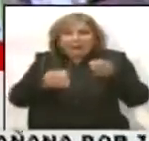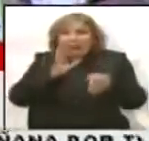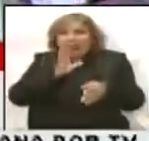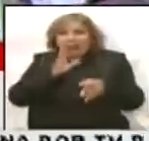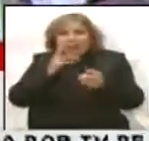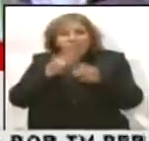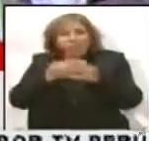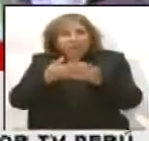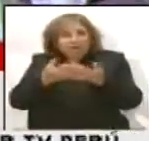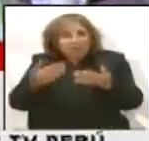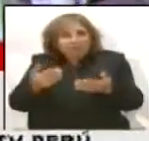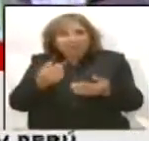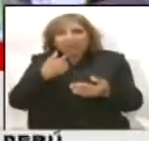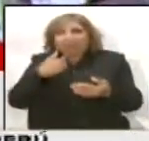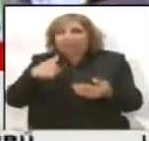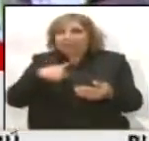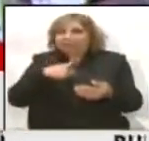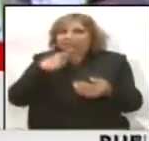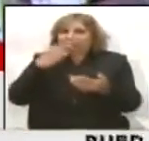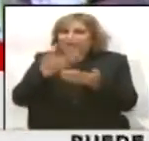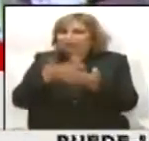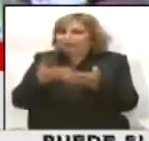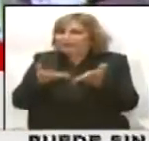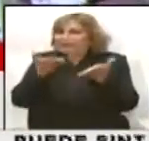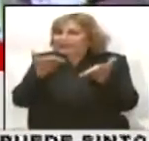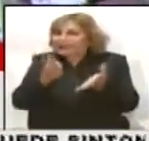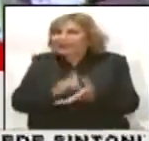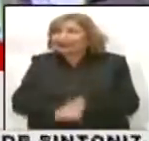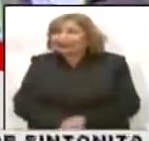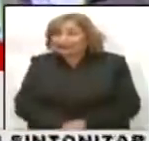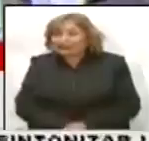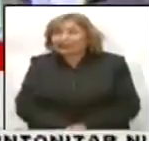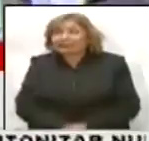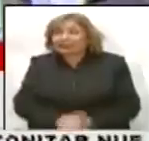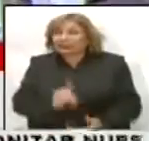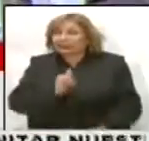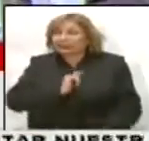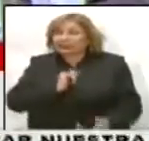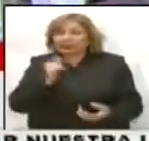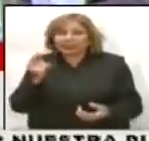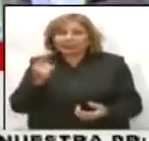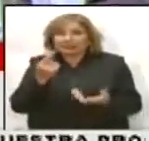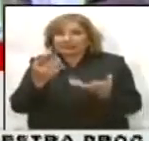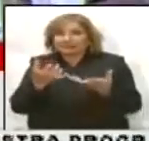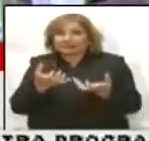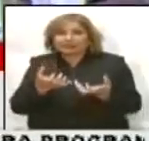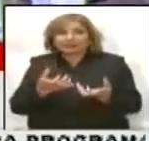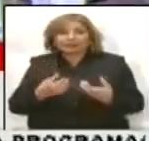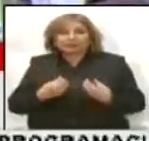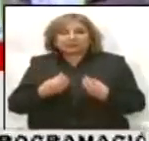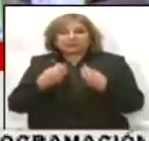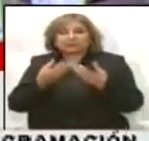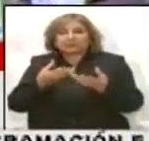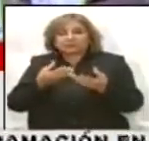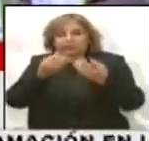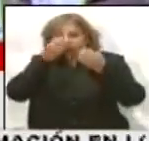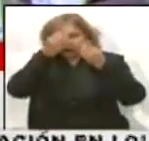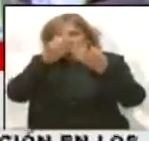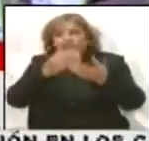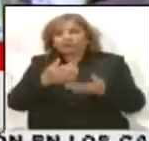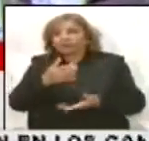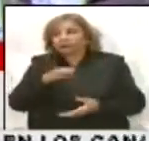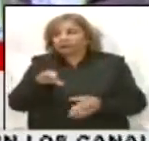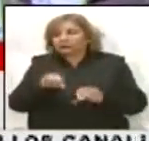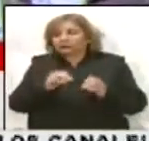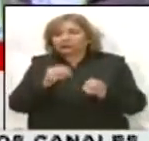Ahí están, creo que, los hechos sobre la mesa. Yo solamente quería señalar este asunto de la apología en esos términos porque hay una redacción